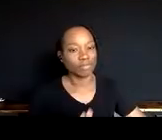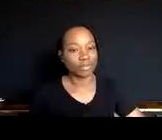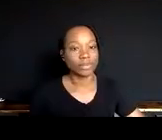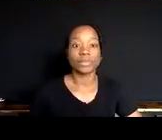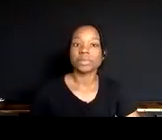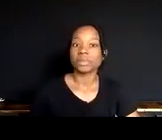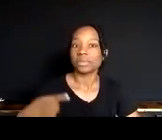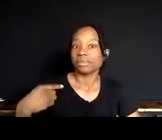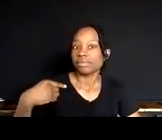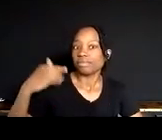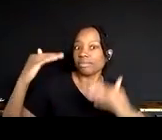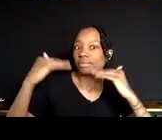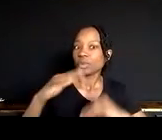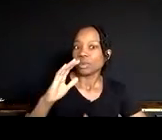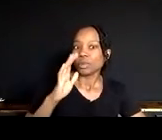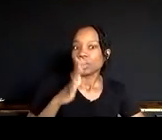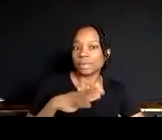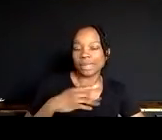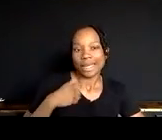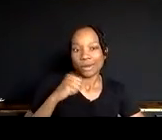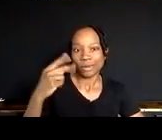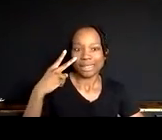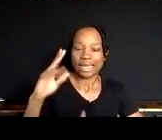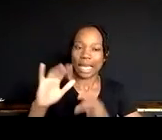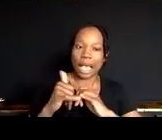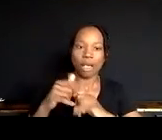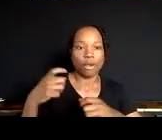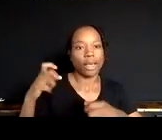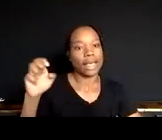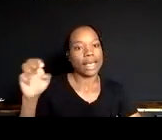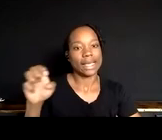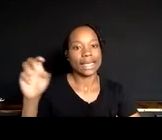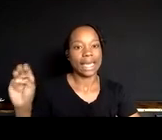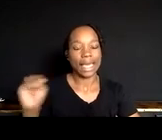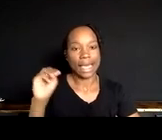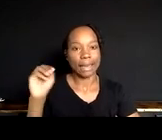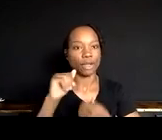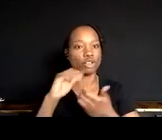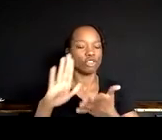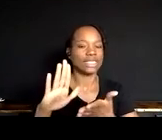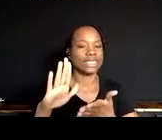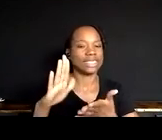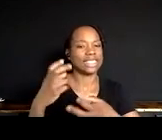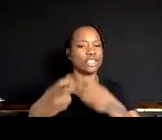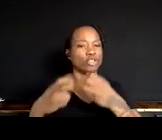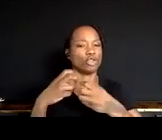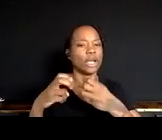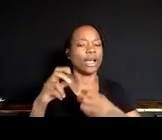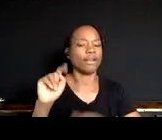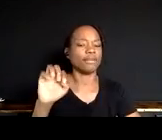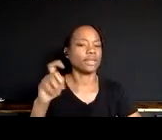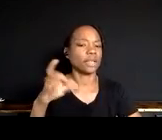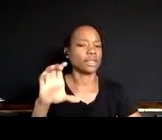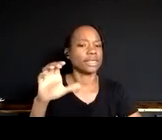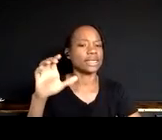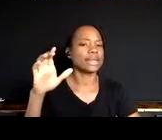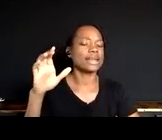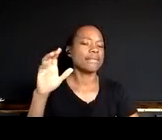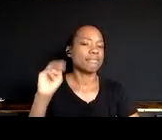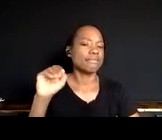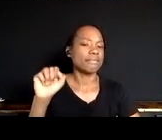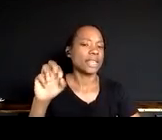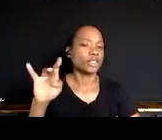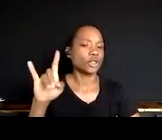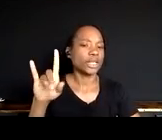Gracias. Así entonces que no veo cómo es que el monitoreo electrónico maneja el problema de masculinidad tóxica o la